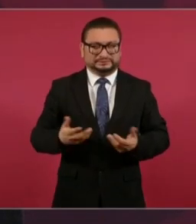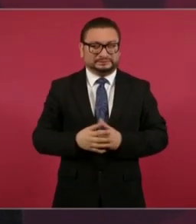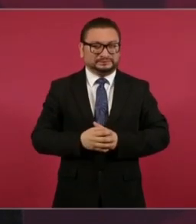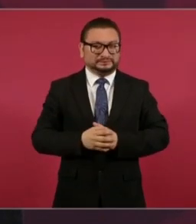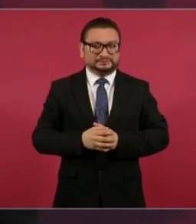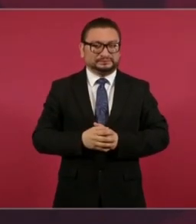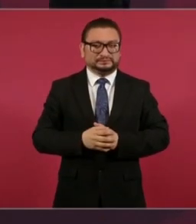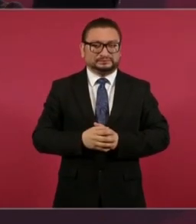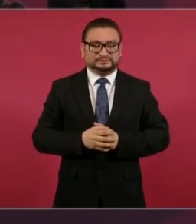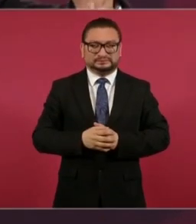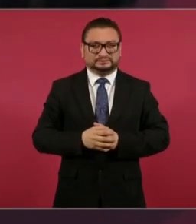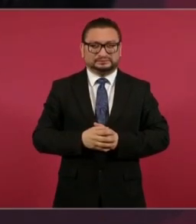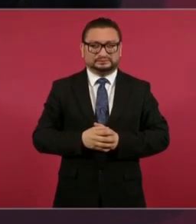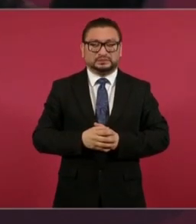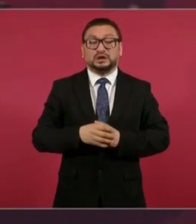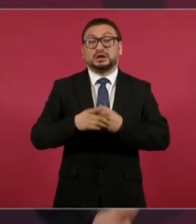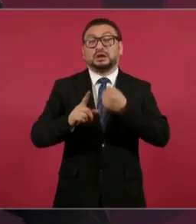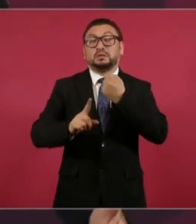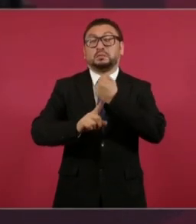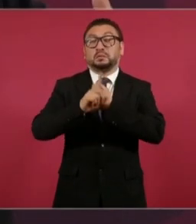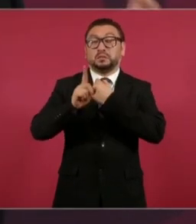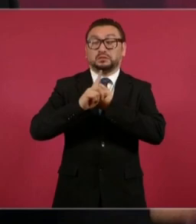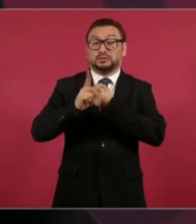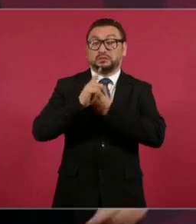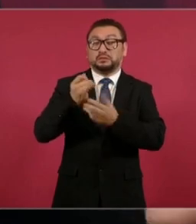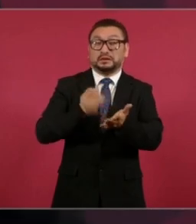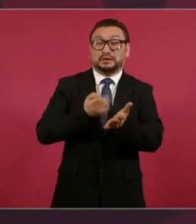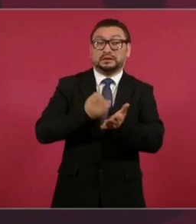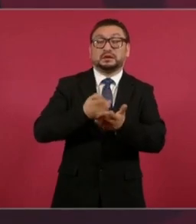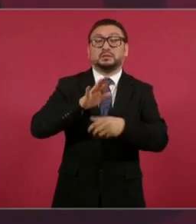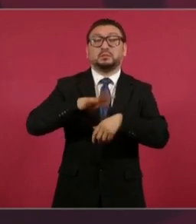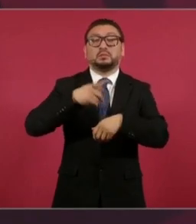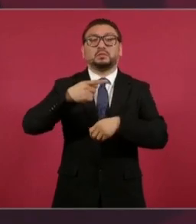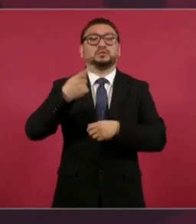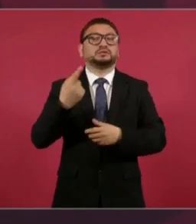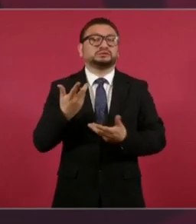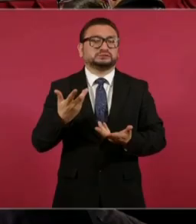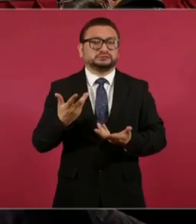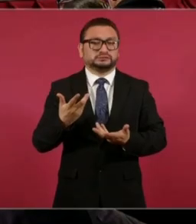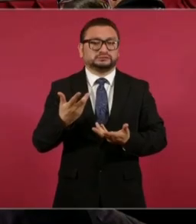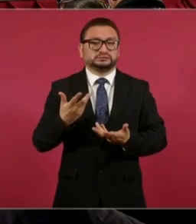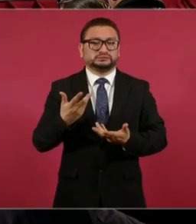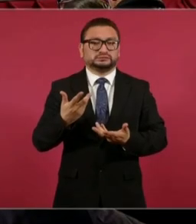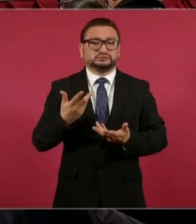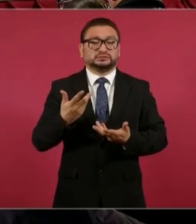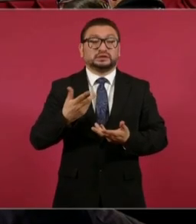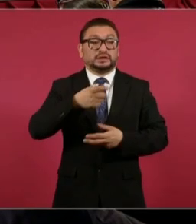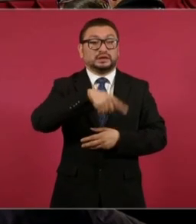inflación el problema fiscal es que los